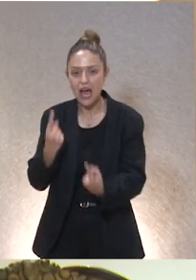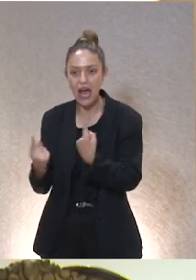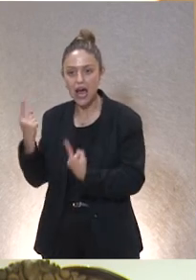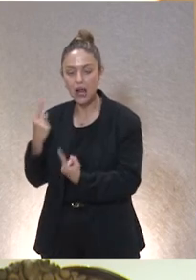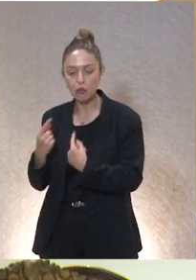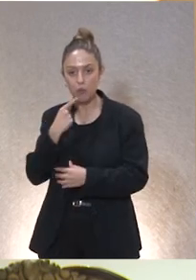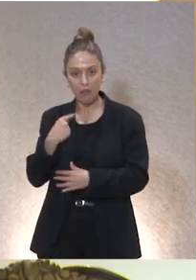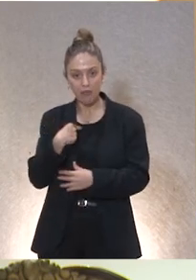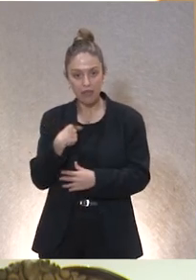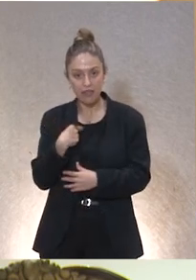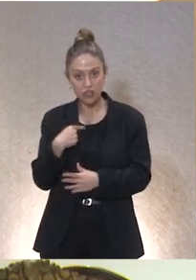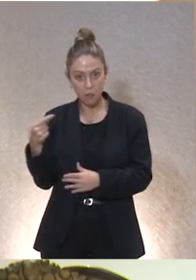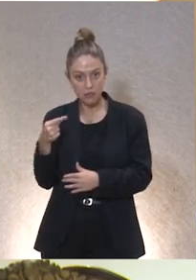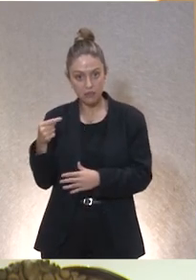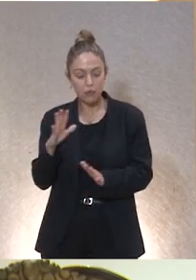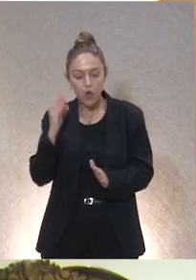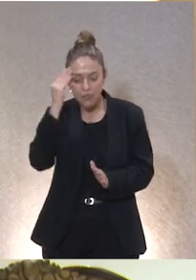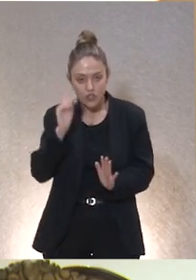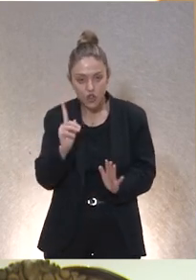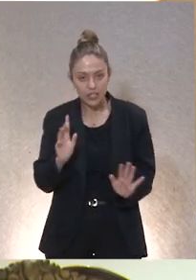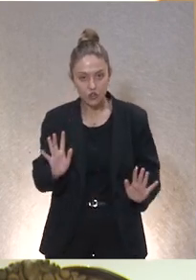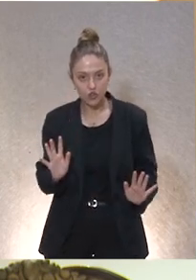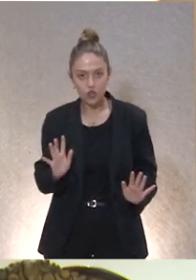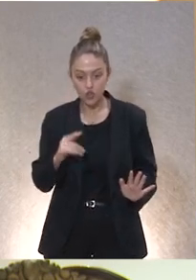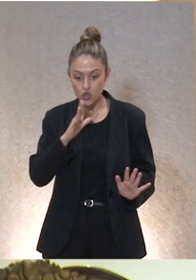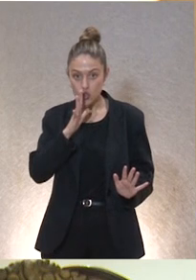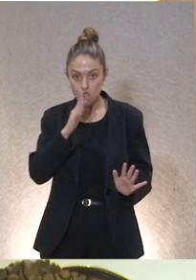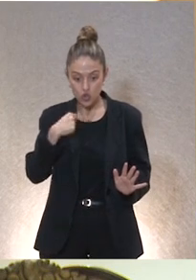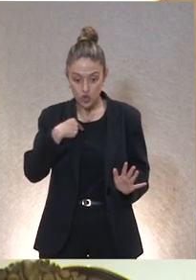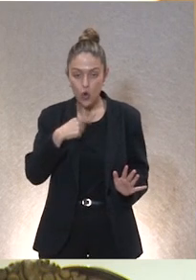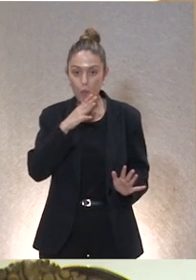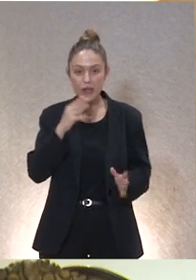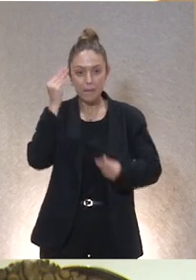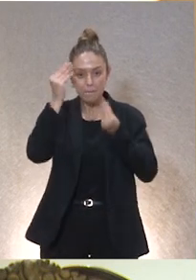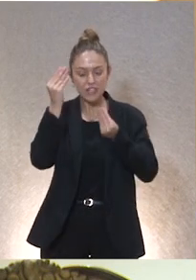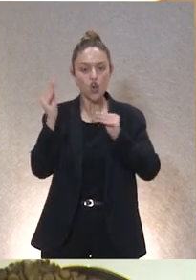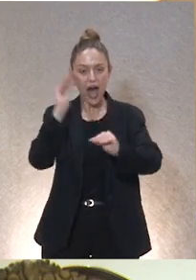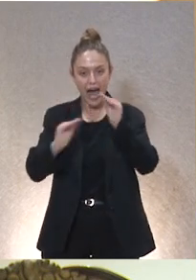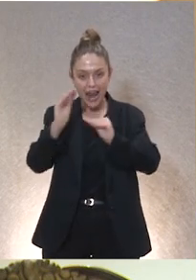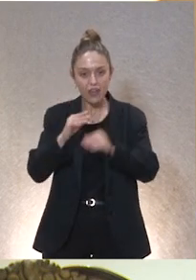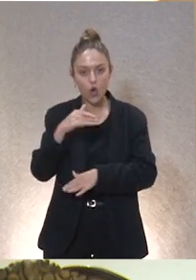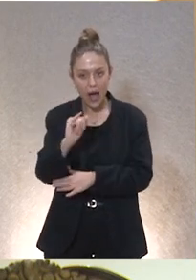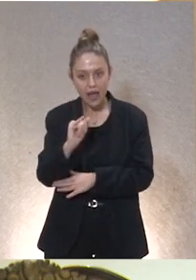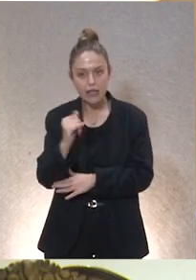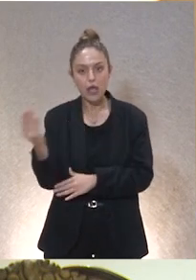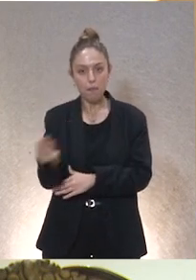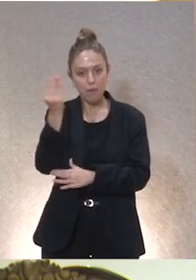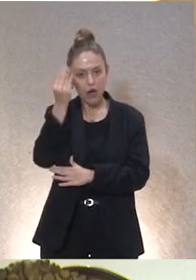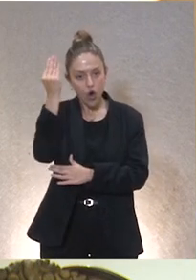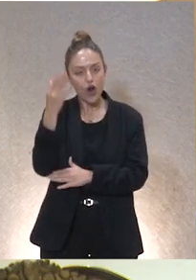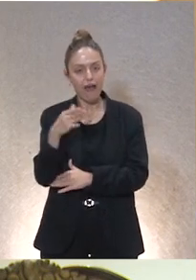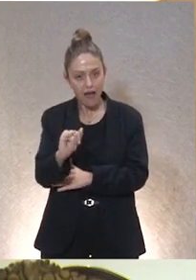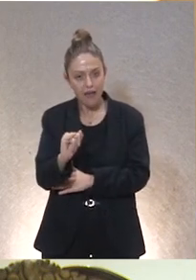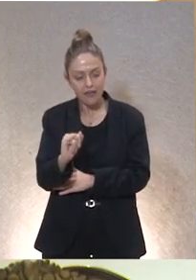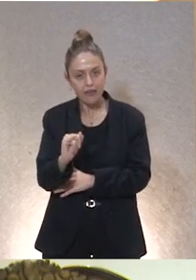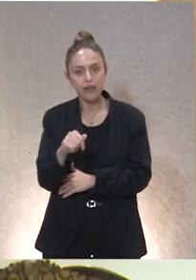soy pesimista y creo que no lo soy estoy en esto porque creo que tiene arreglo que tiene oportunidades de mejora y que se